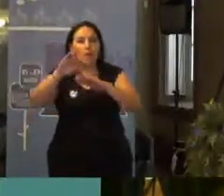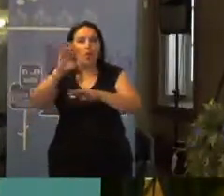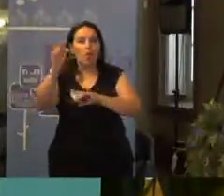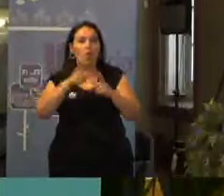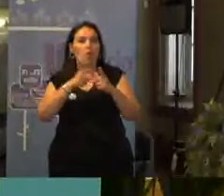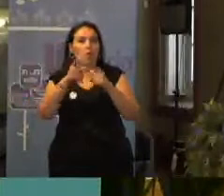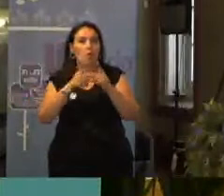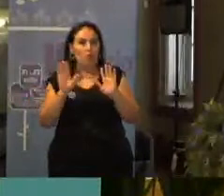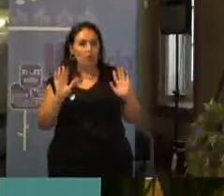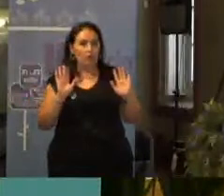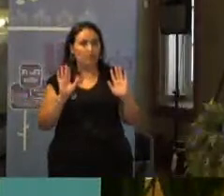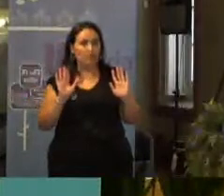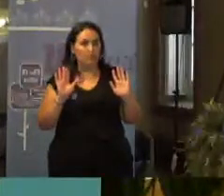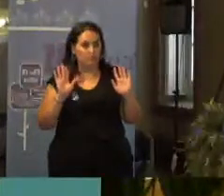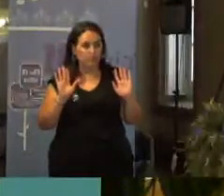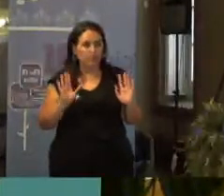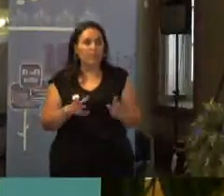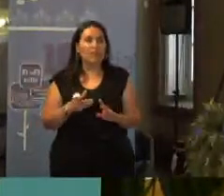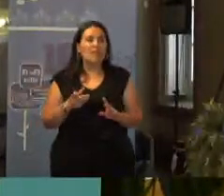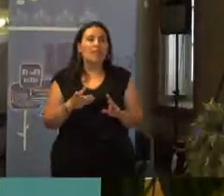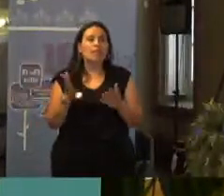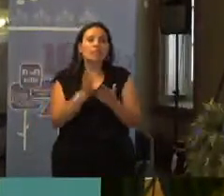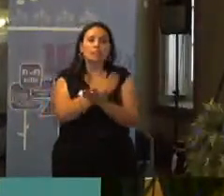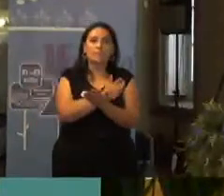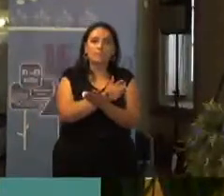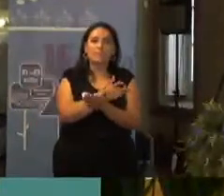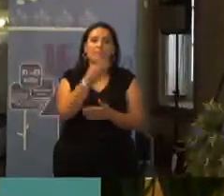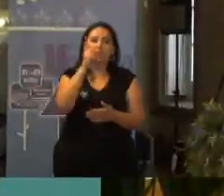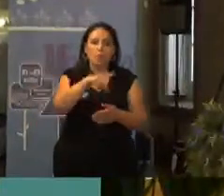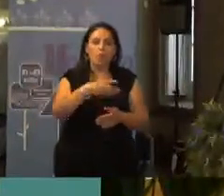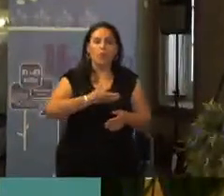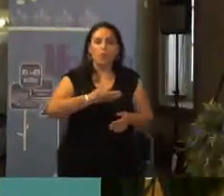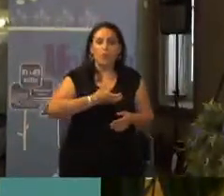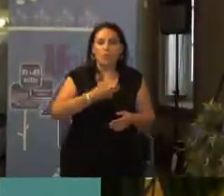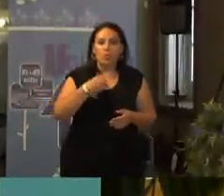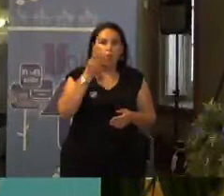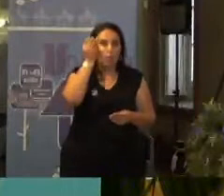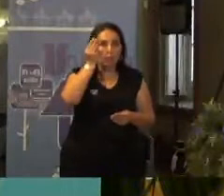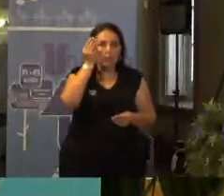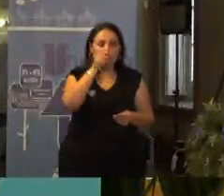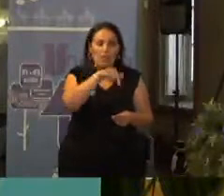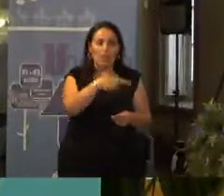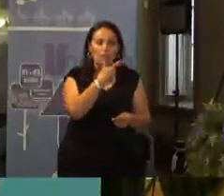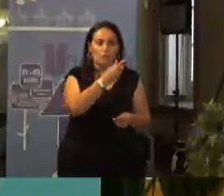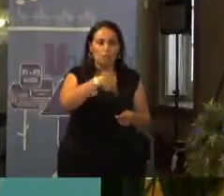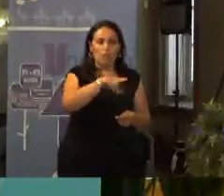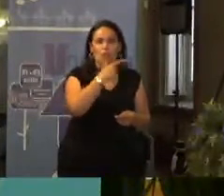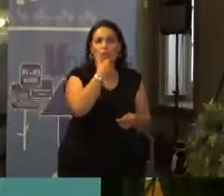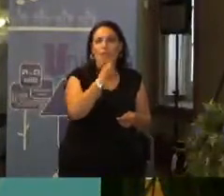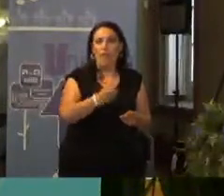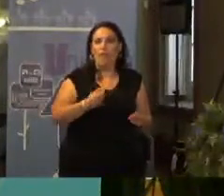Nacionalista Galego. Efectivamente. E por outro lado, as municipais, eu creo que aí é onde máis fácil resulta chegar a este tipo